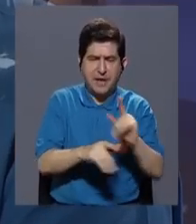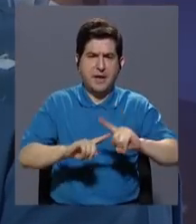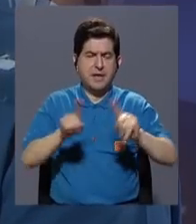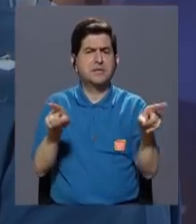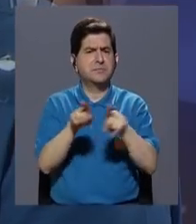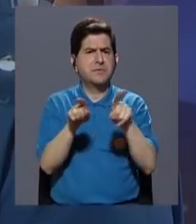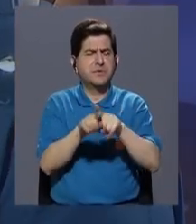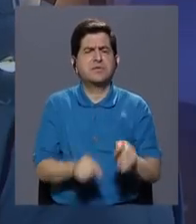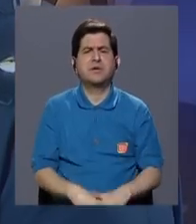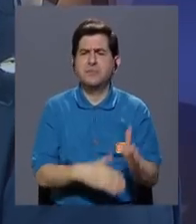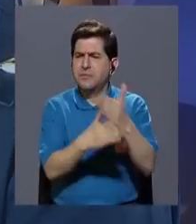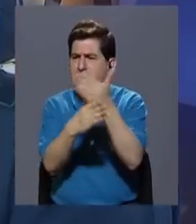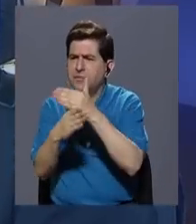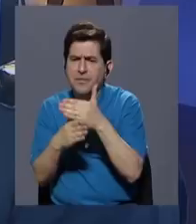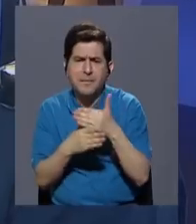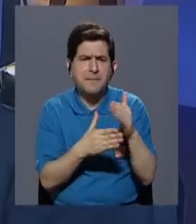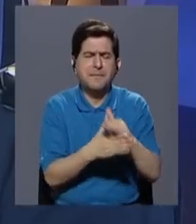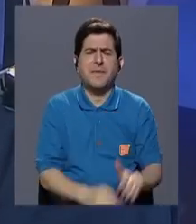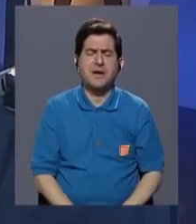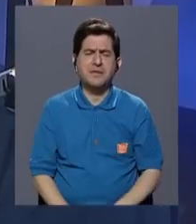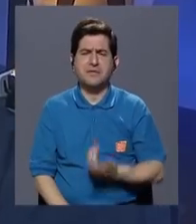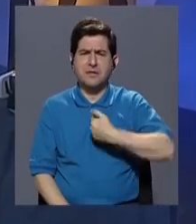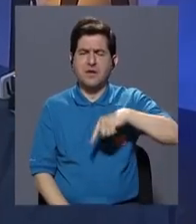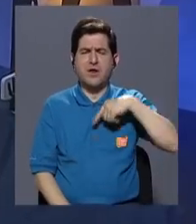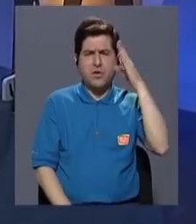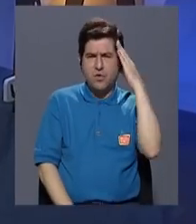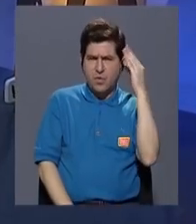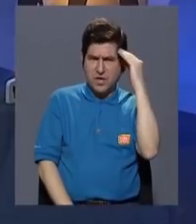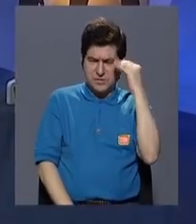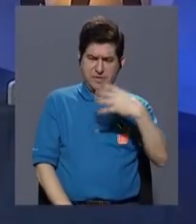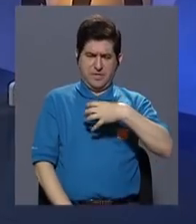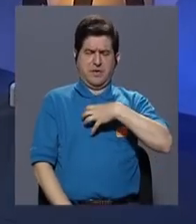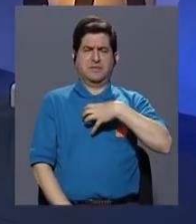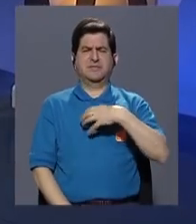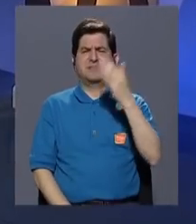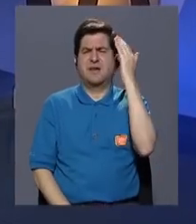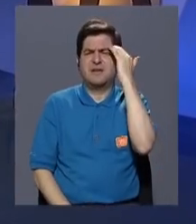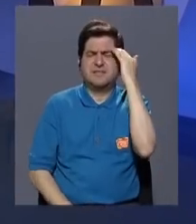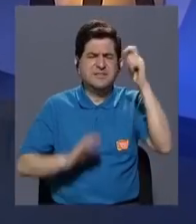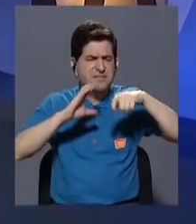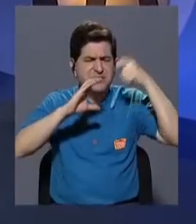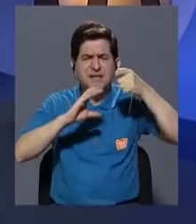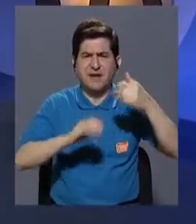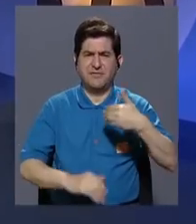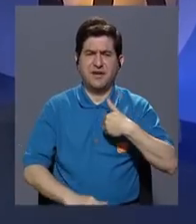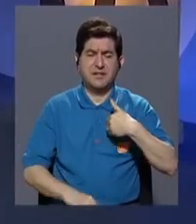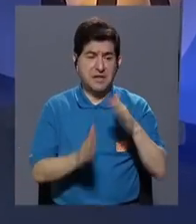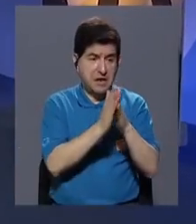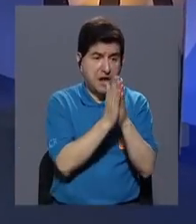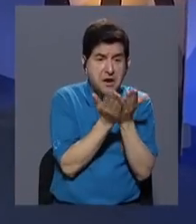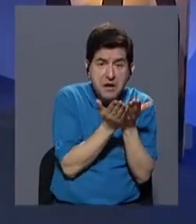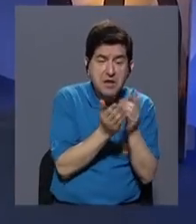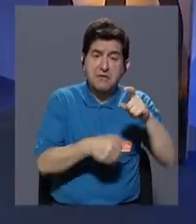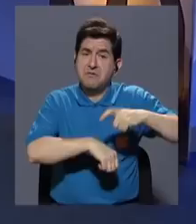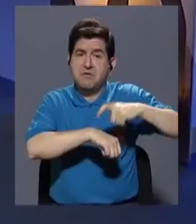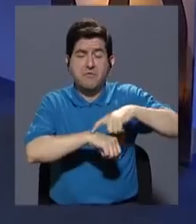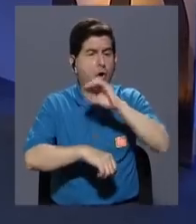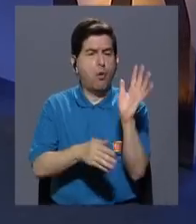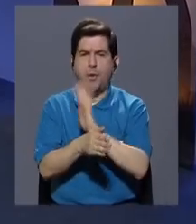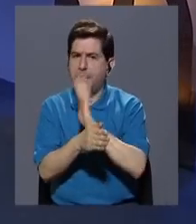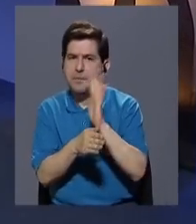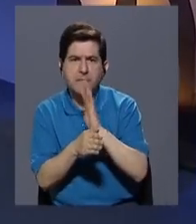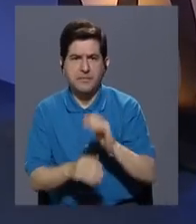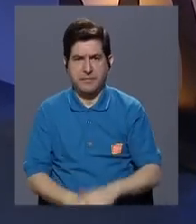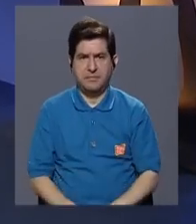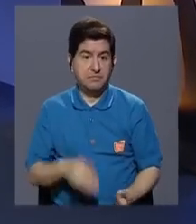cortos juntos pero también como compartiendo nuestros bagajes lo que traíamos con nosotros que sabíamos del cine si teníamos un libro aquí en el